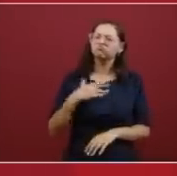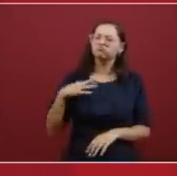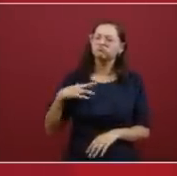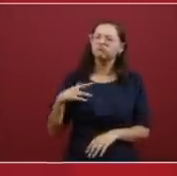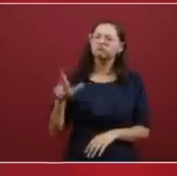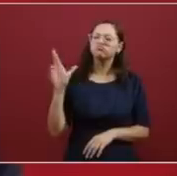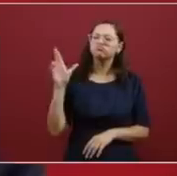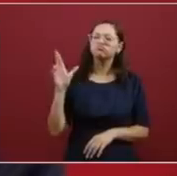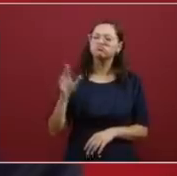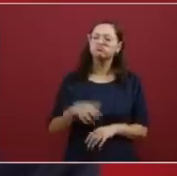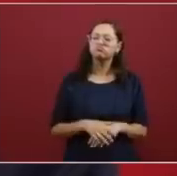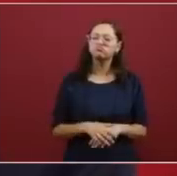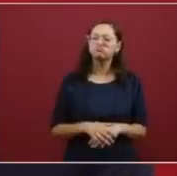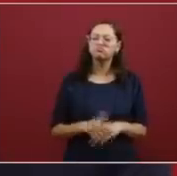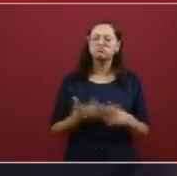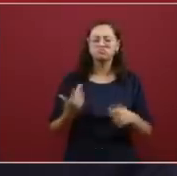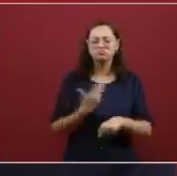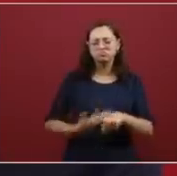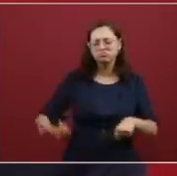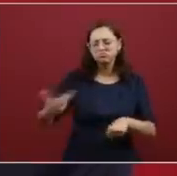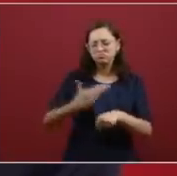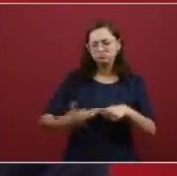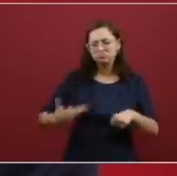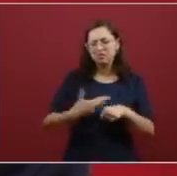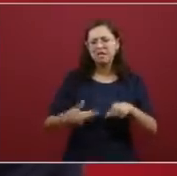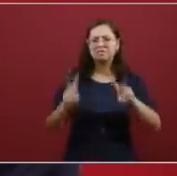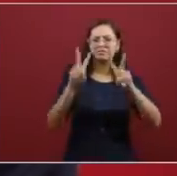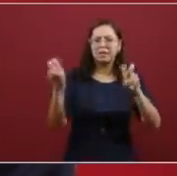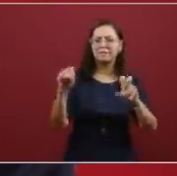revisar lo de los aranceles al acero.